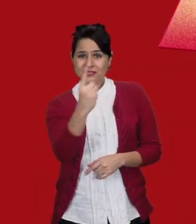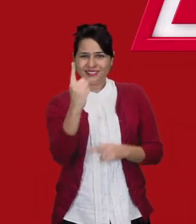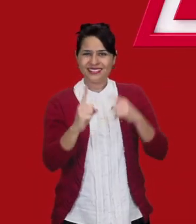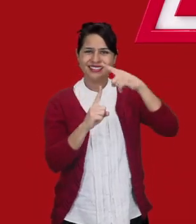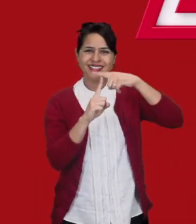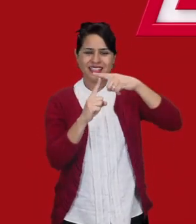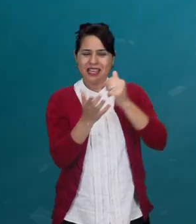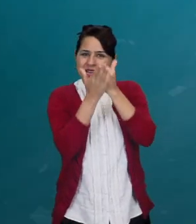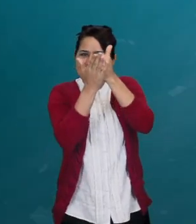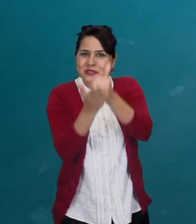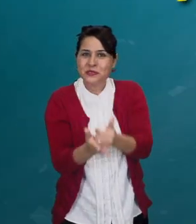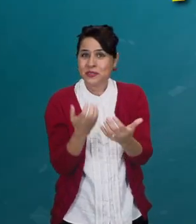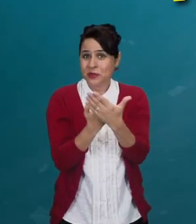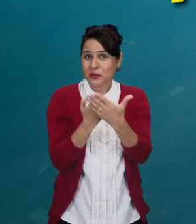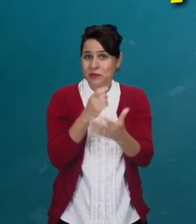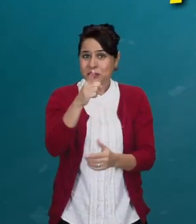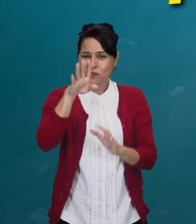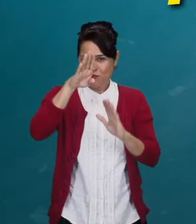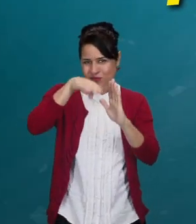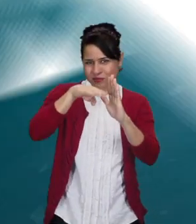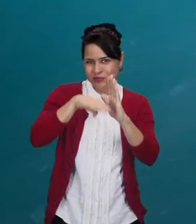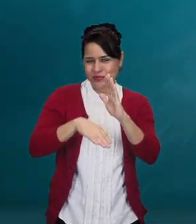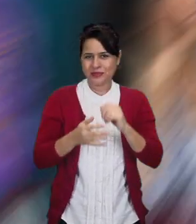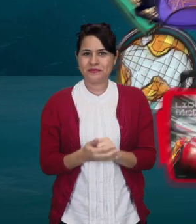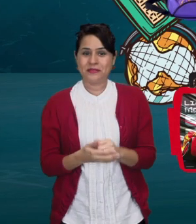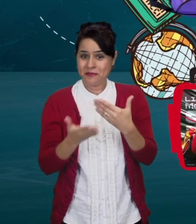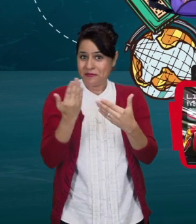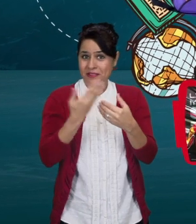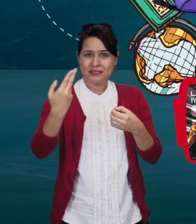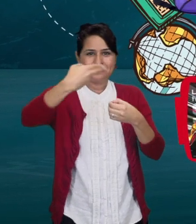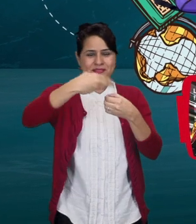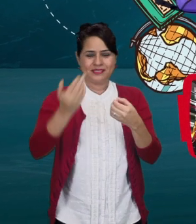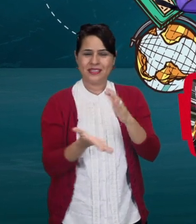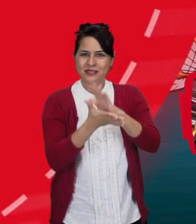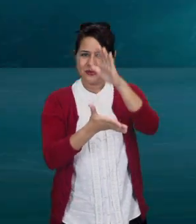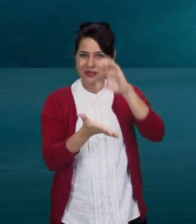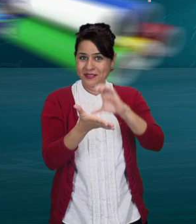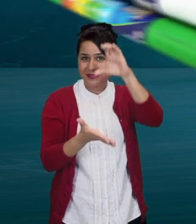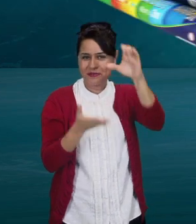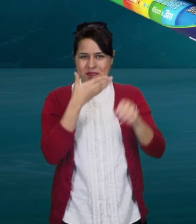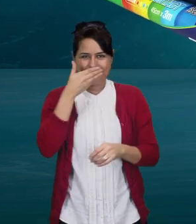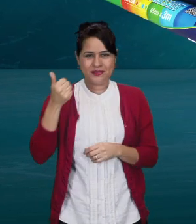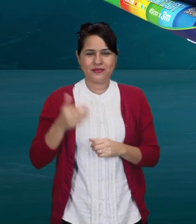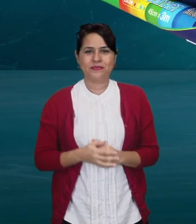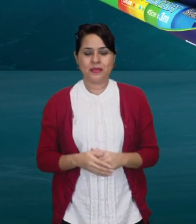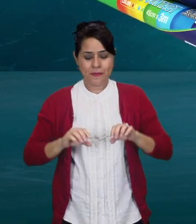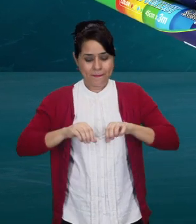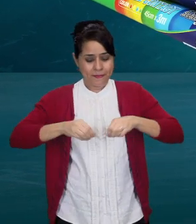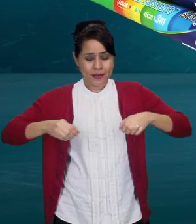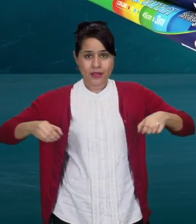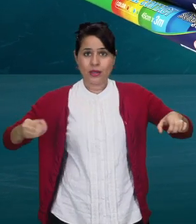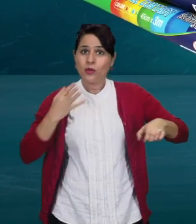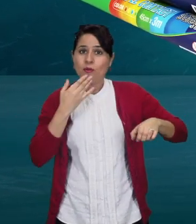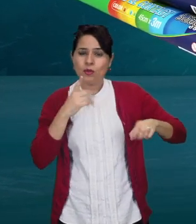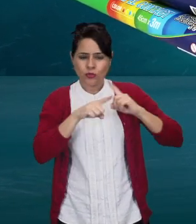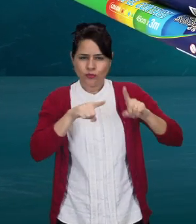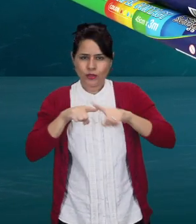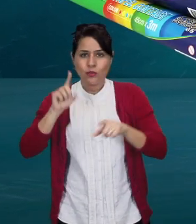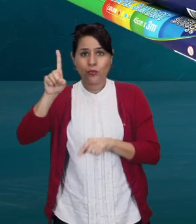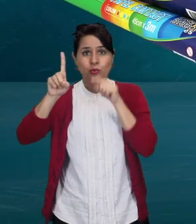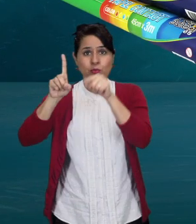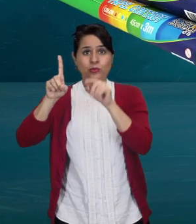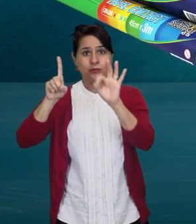solo en ti a tu economía está primero facilitamos tu año escolar papel contact place culpes de